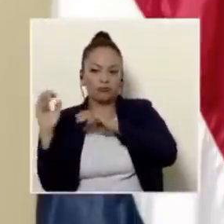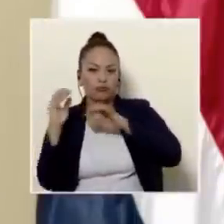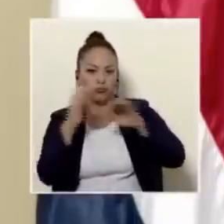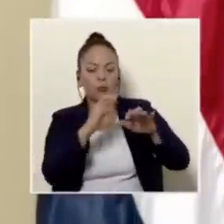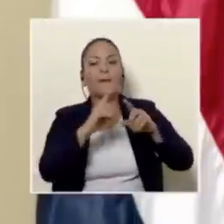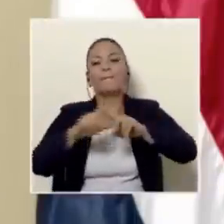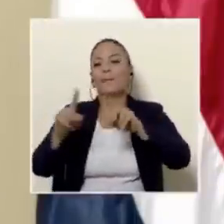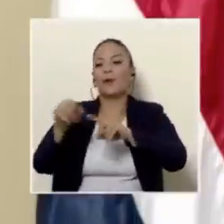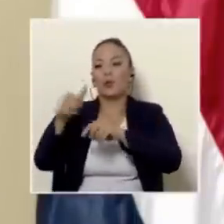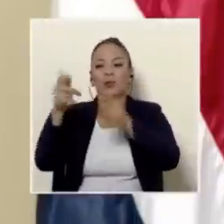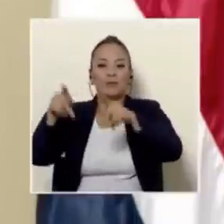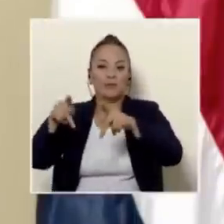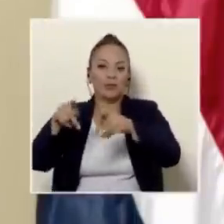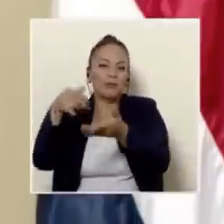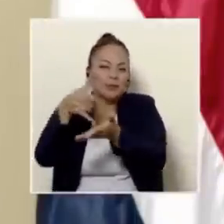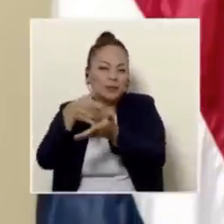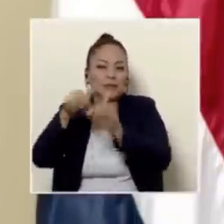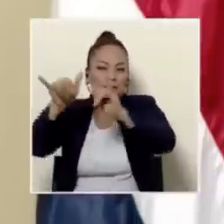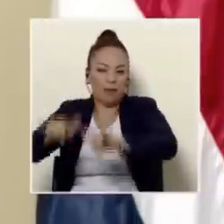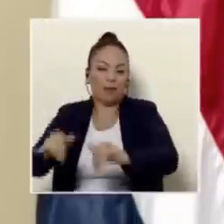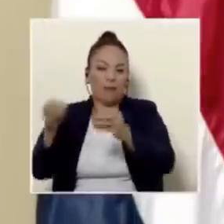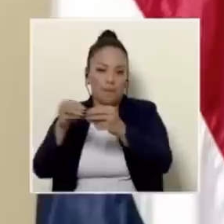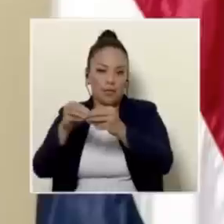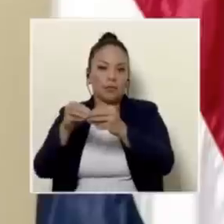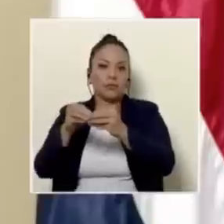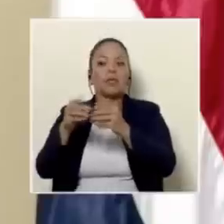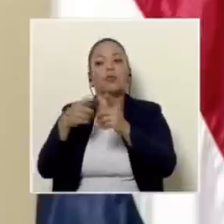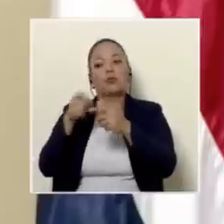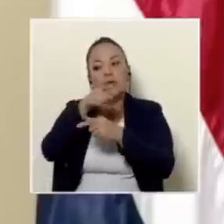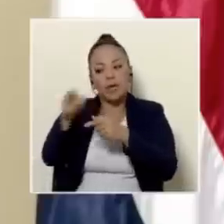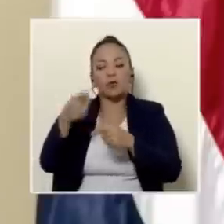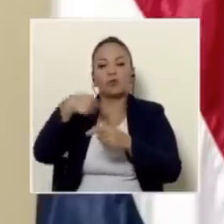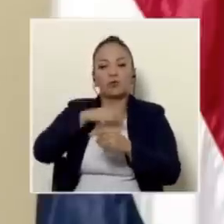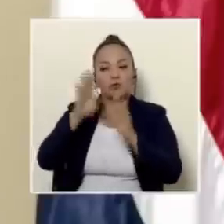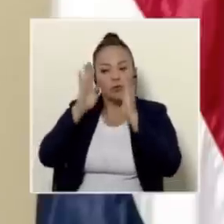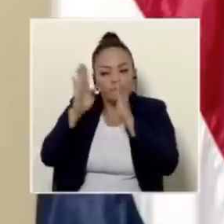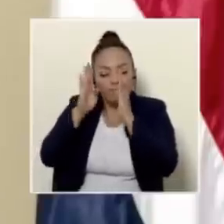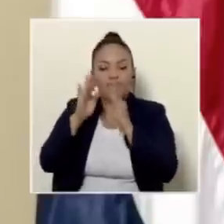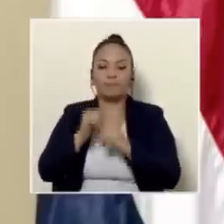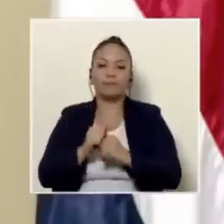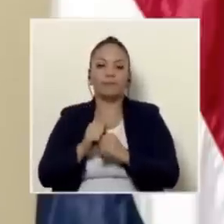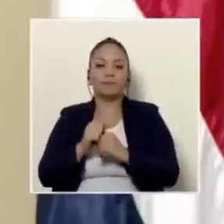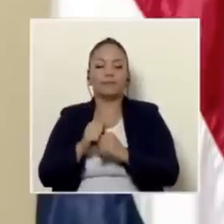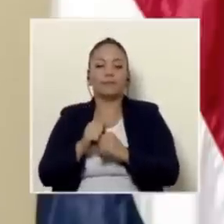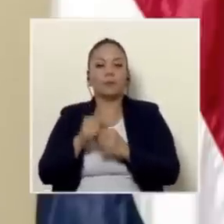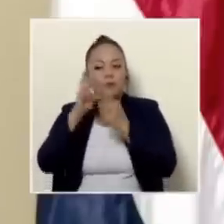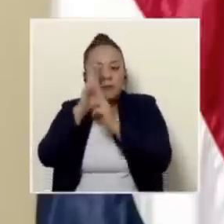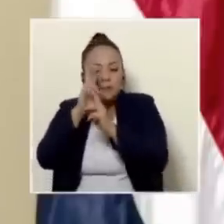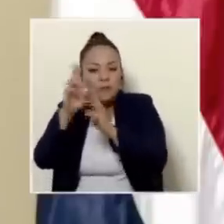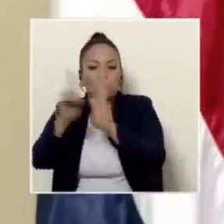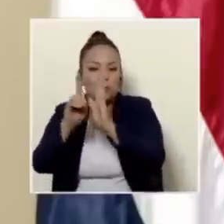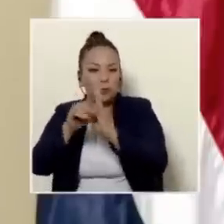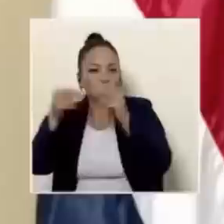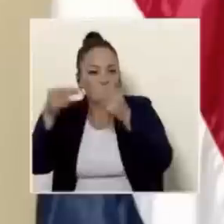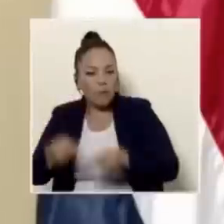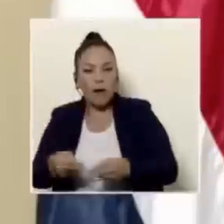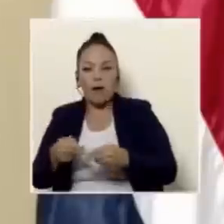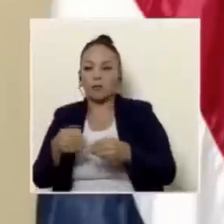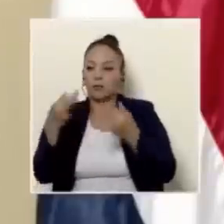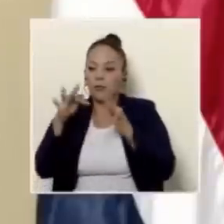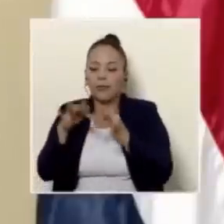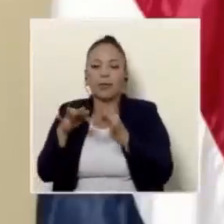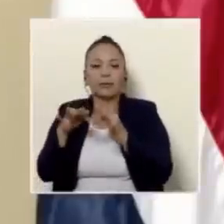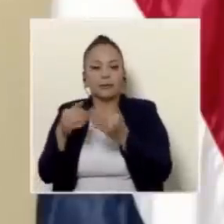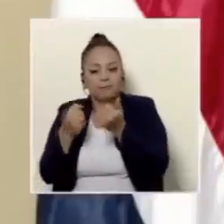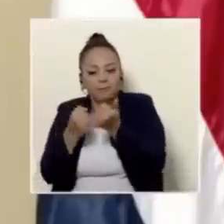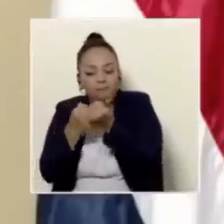del flujo, ¿verdad? Entonces, es hacia ellos que vamos a garantizar ese paso rápido, ese respeto a los derechos humanos,